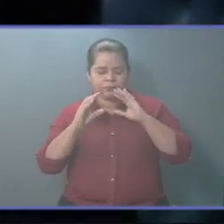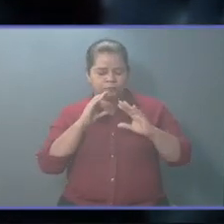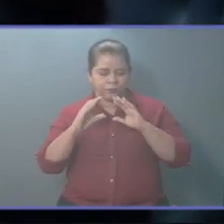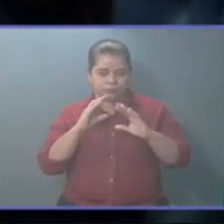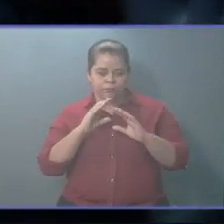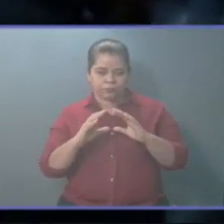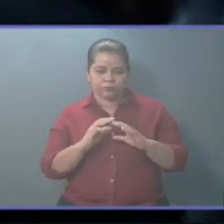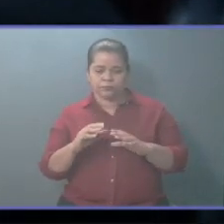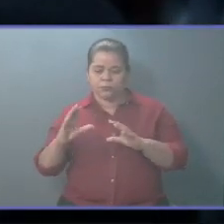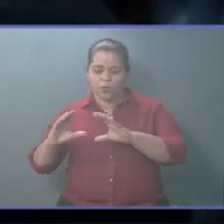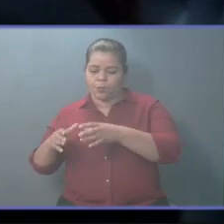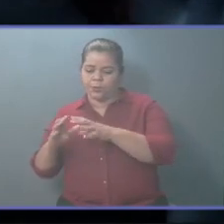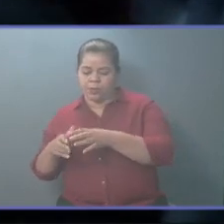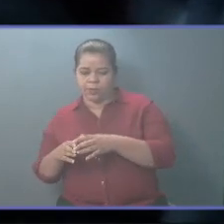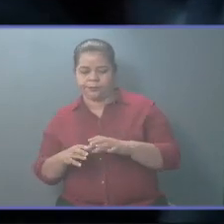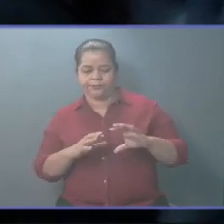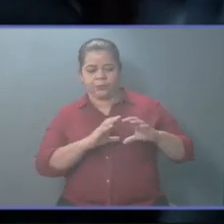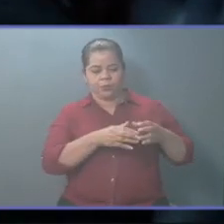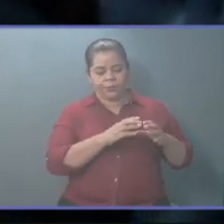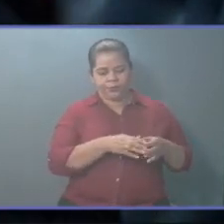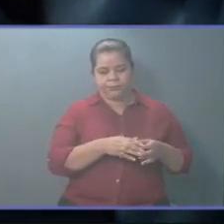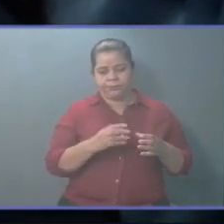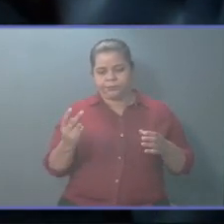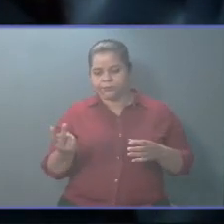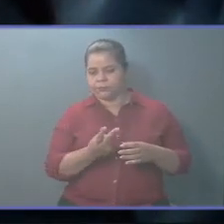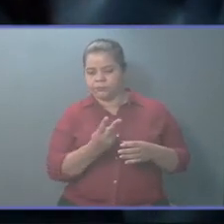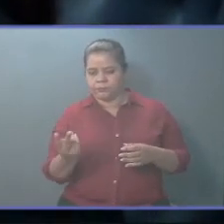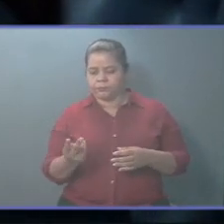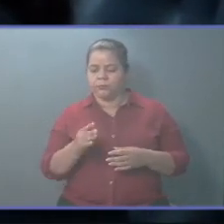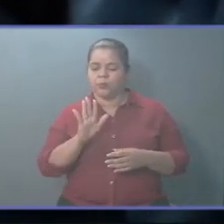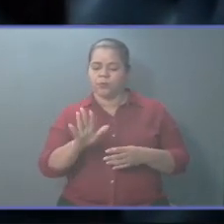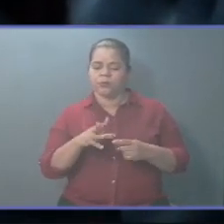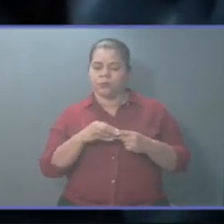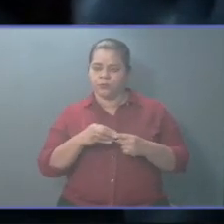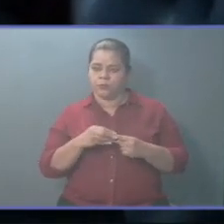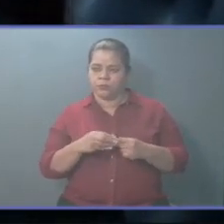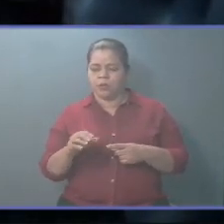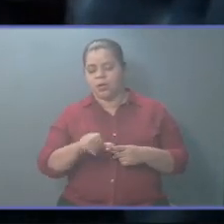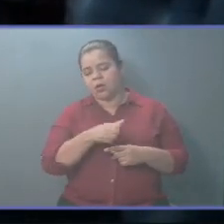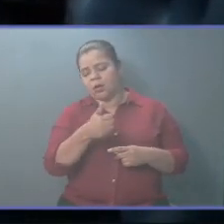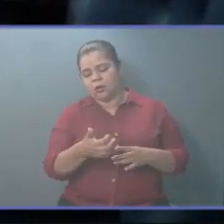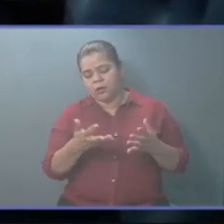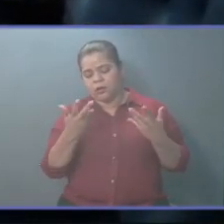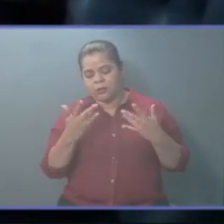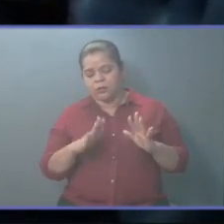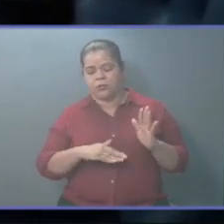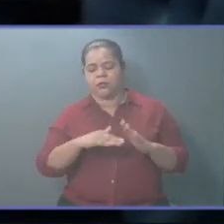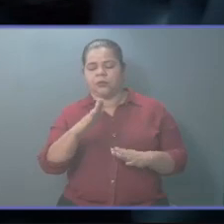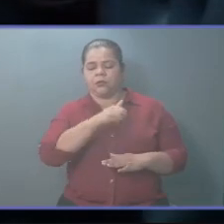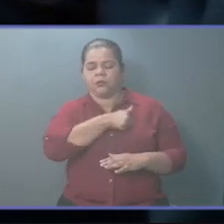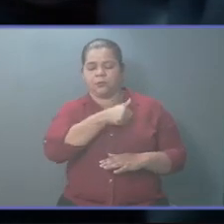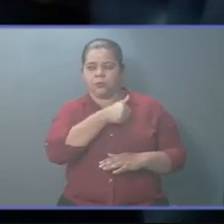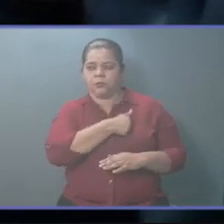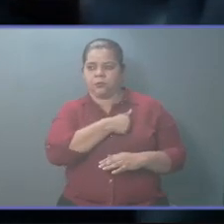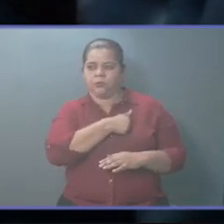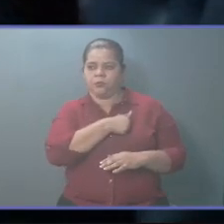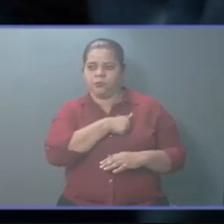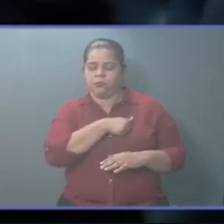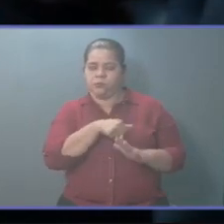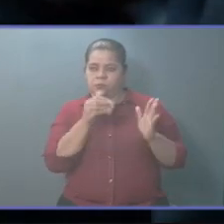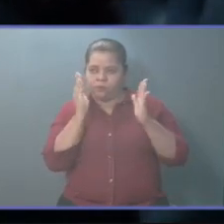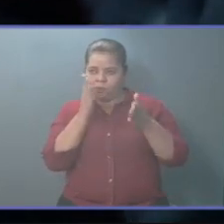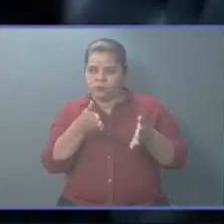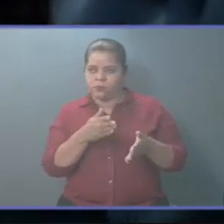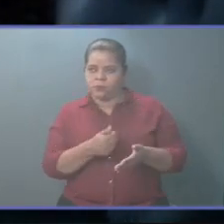comunicación entre un comité de veeduría y el otro, pero por las especialidades. En el otro ya va a tener más carga, digamos, más